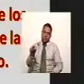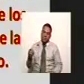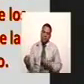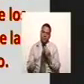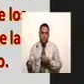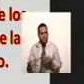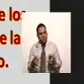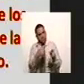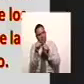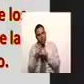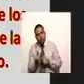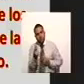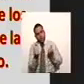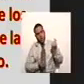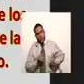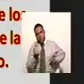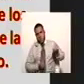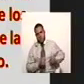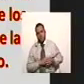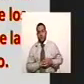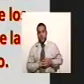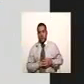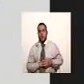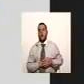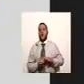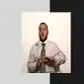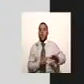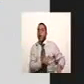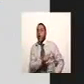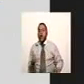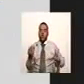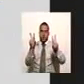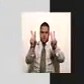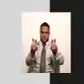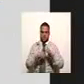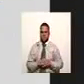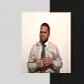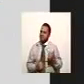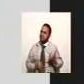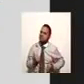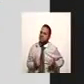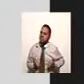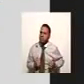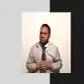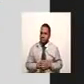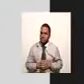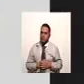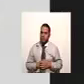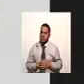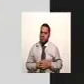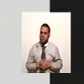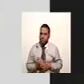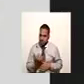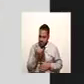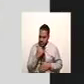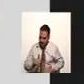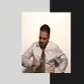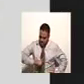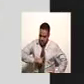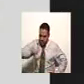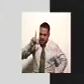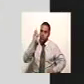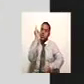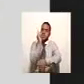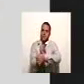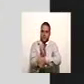sectores de la economía. Y cierro con el otro tema que me parece que es la falla más grande, el liderazgo